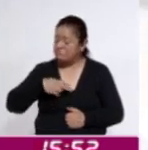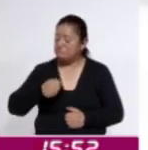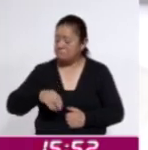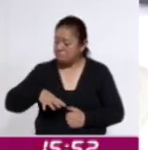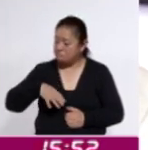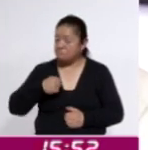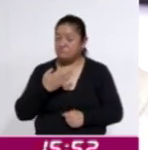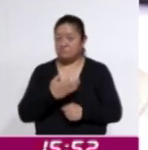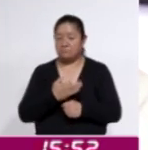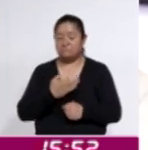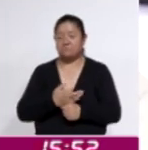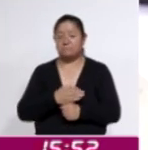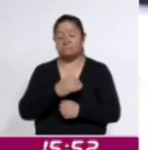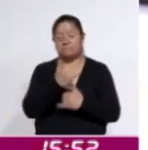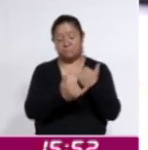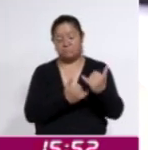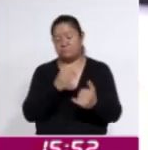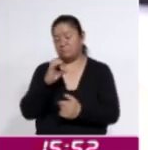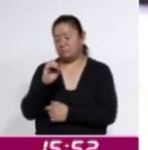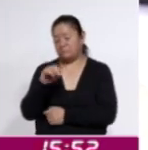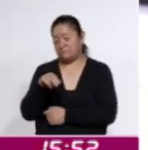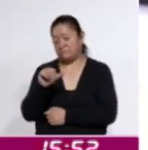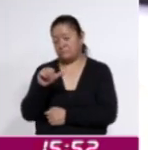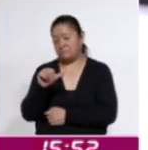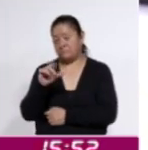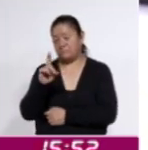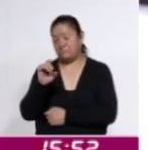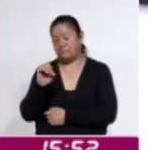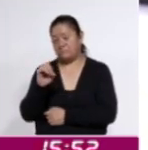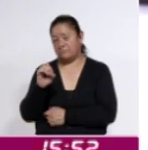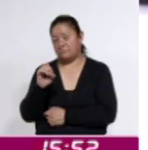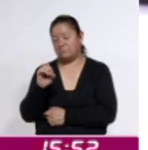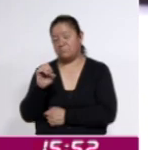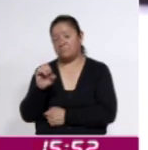ADE. Espero que sí. Y si no,